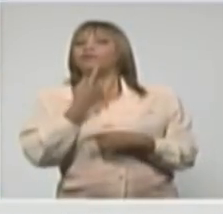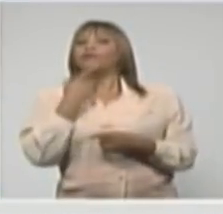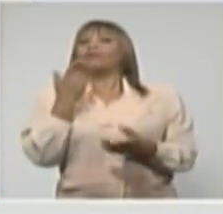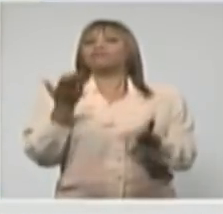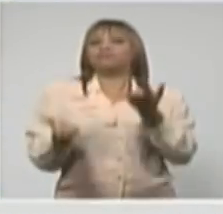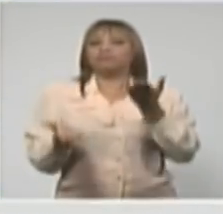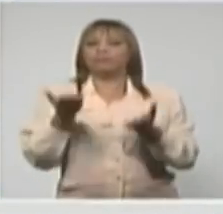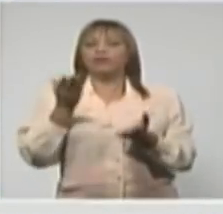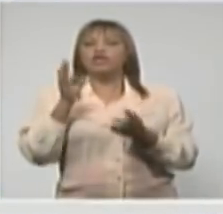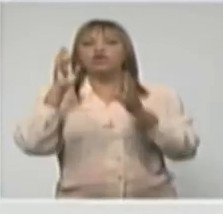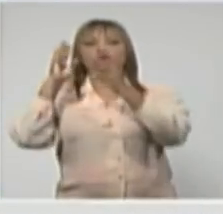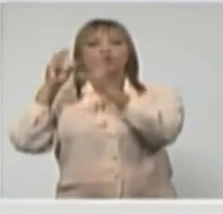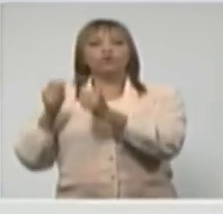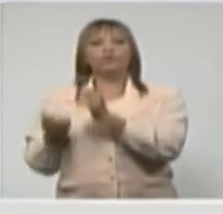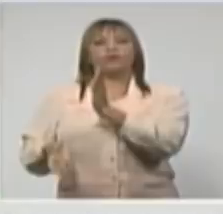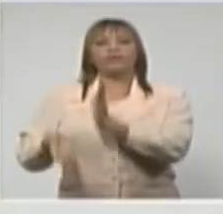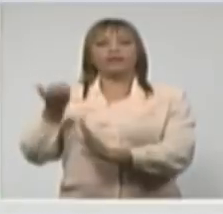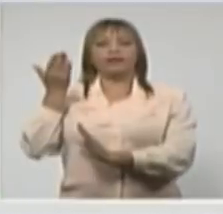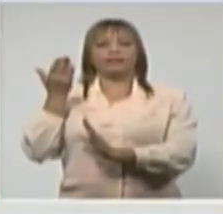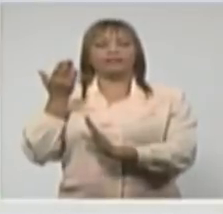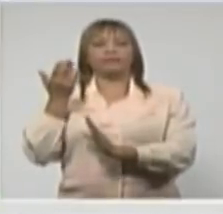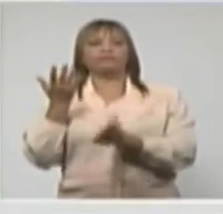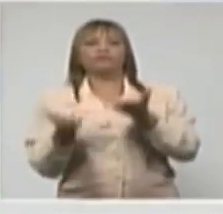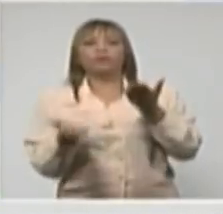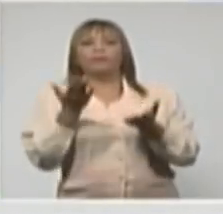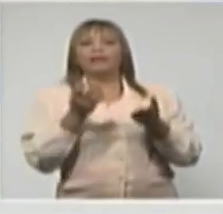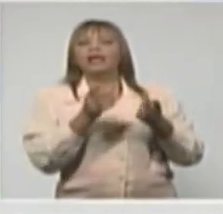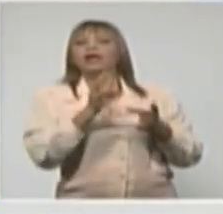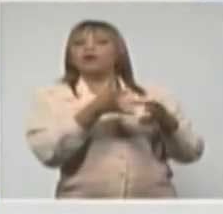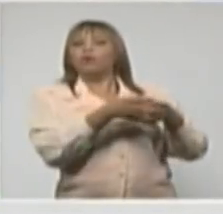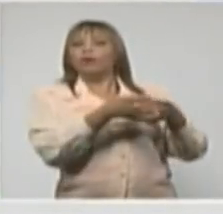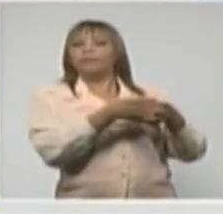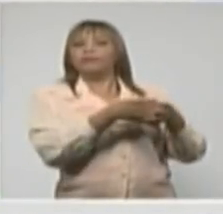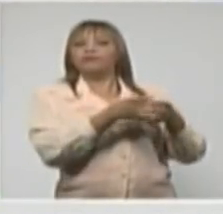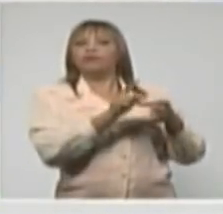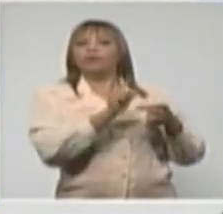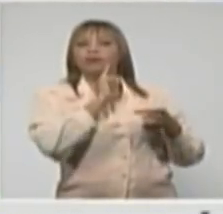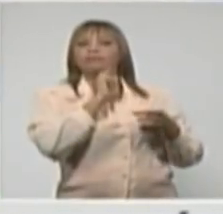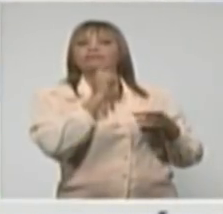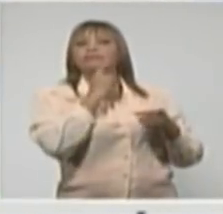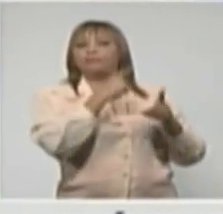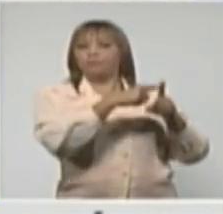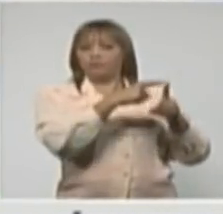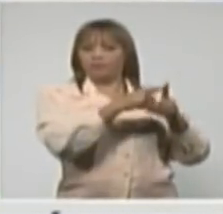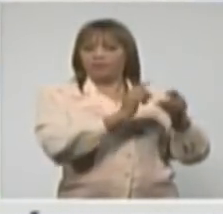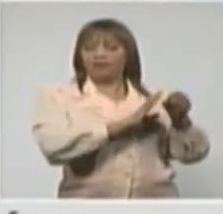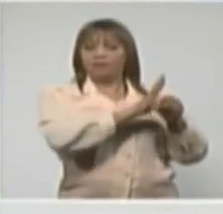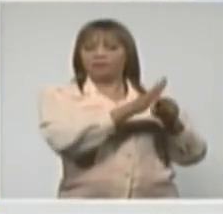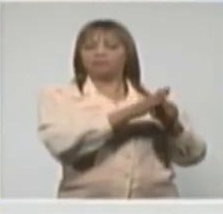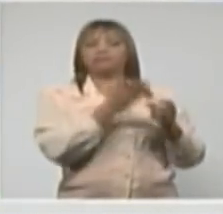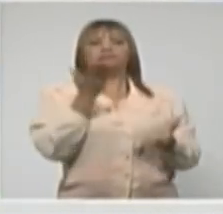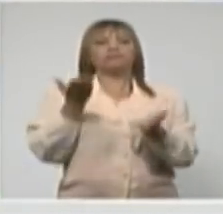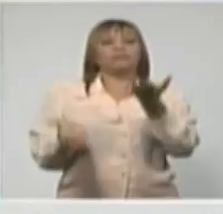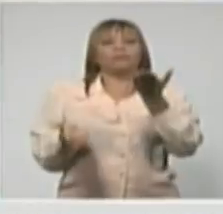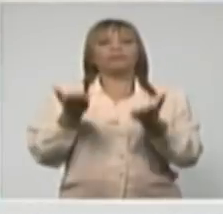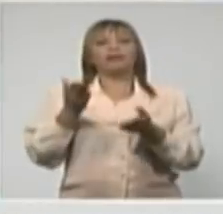altas con el número de pacientes que fueron diagnosticados, y que eso incluso permite